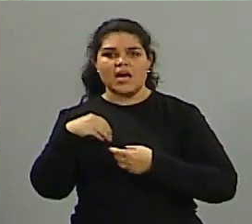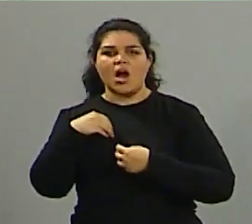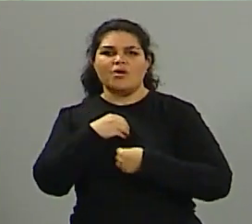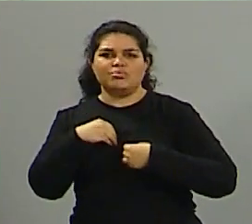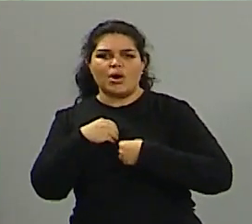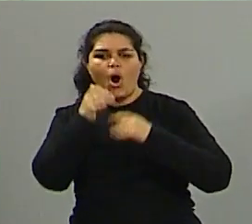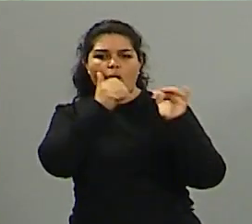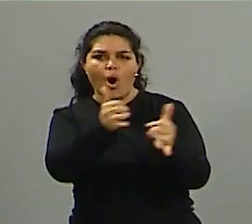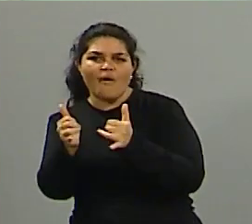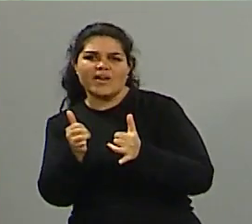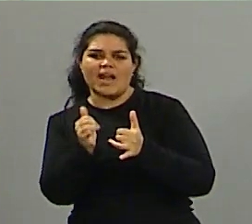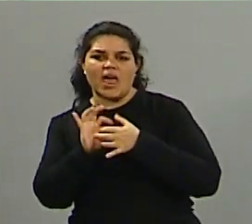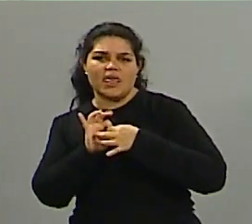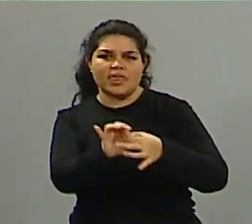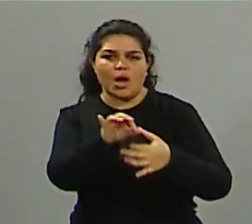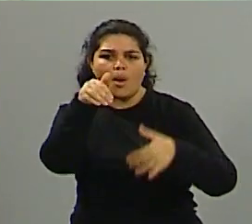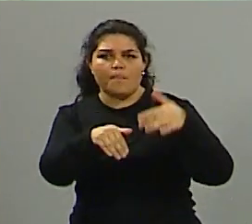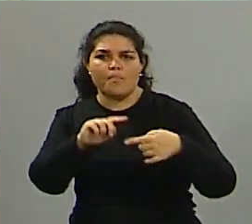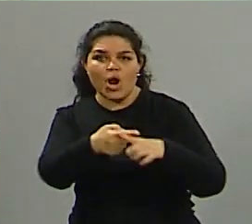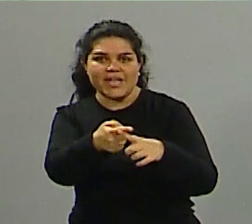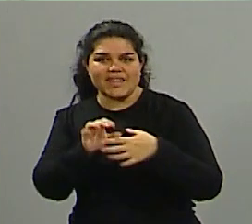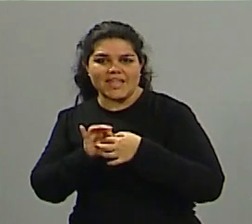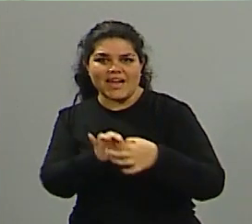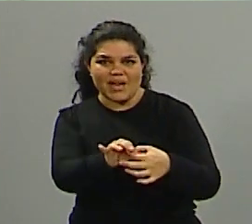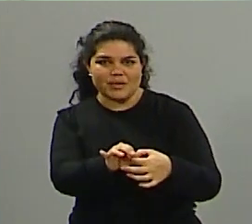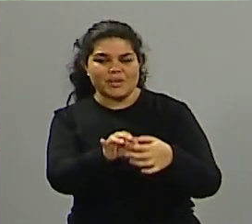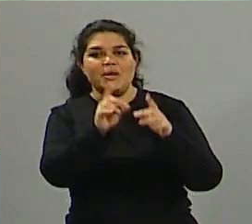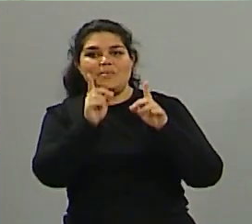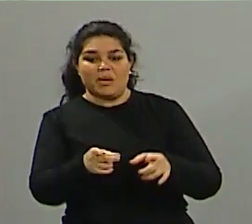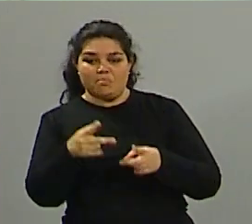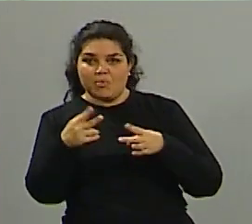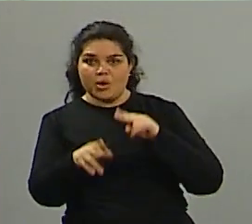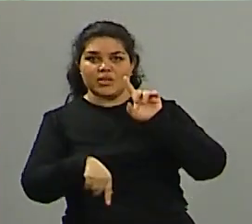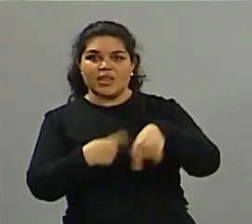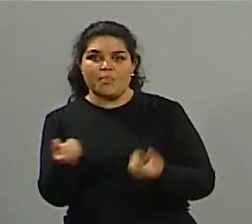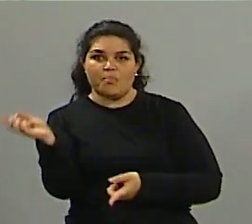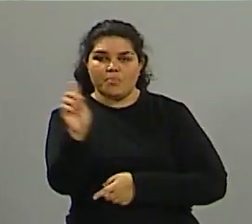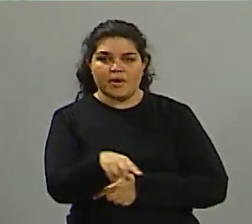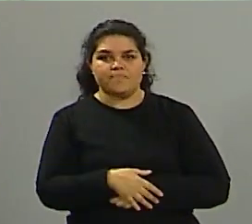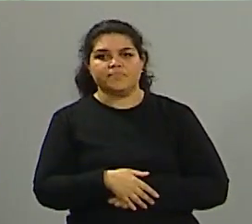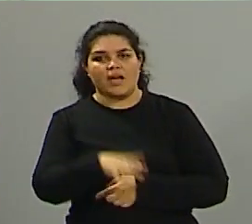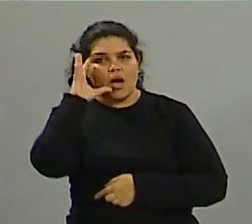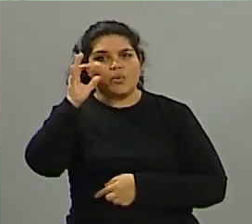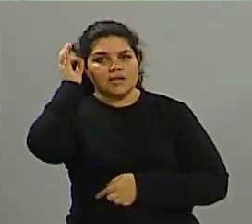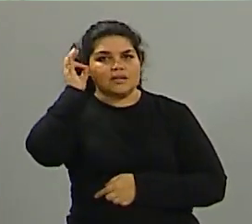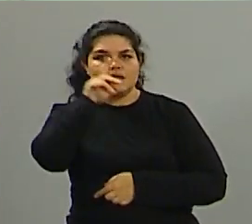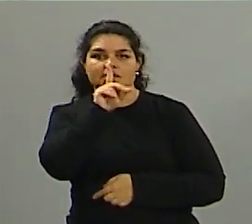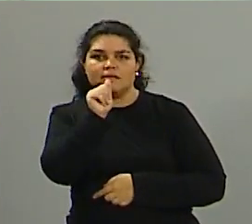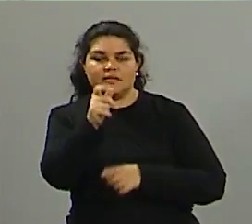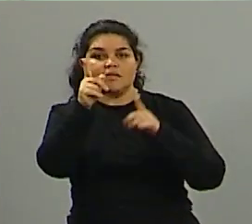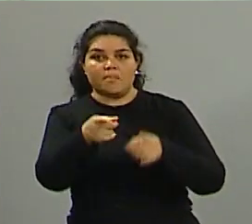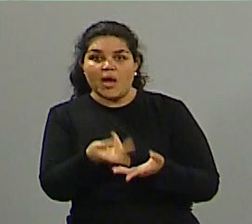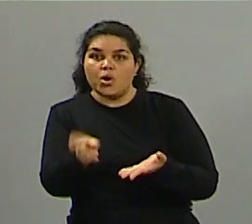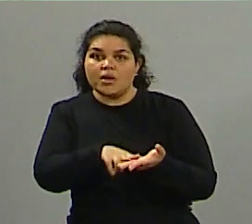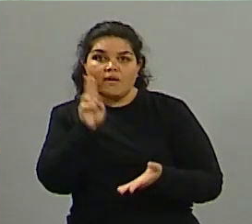empezado a involucrarse mucho más con la política en nuestro país. Vamos a ir a una pausa, enseguida regresamos. Recuerden que estamos en el 30 de la TDA y si quieren volver a ver